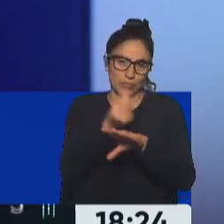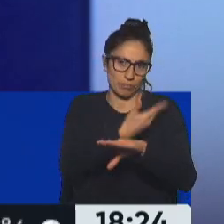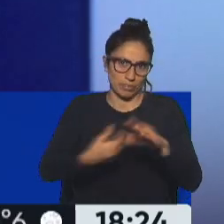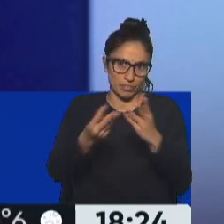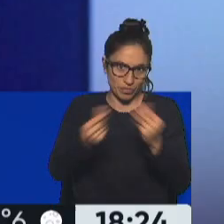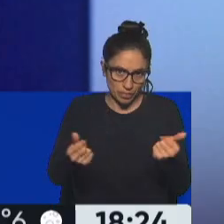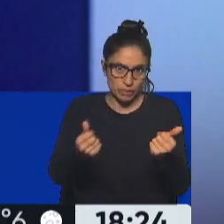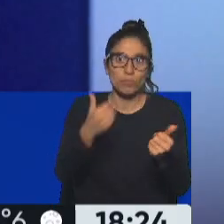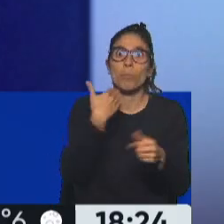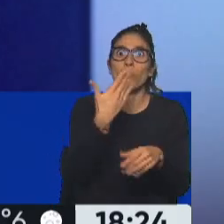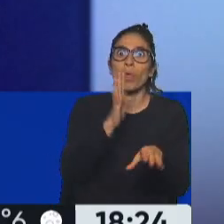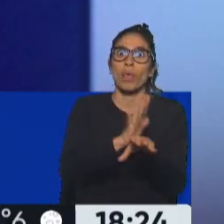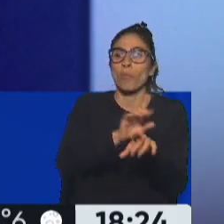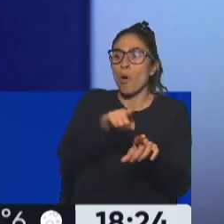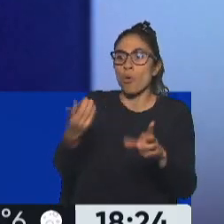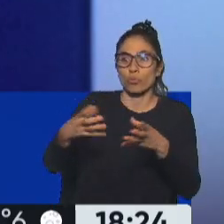gobierno de otro color político.